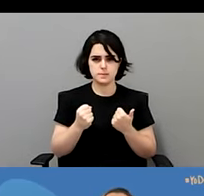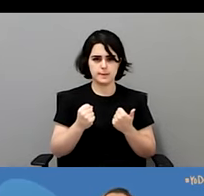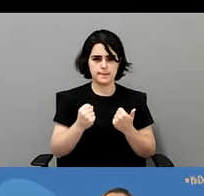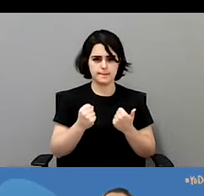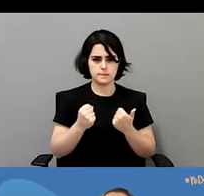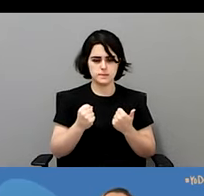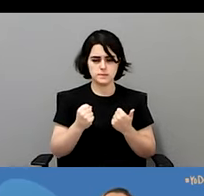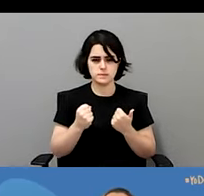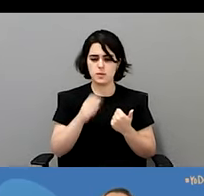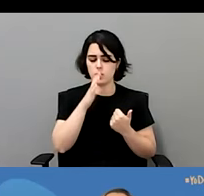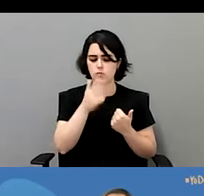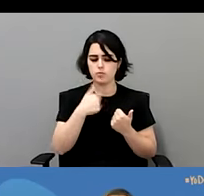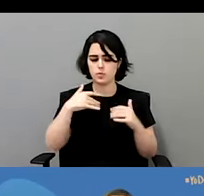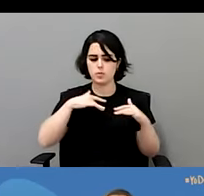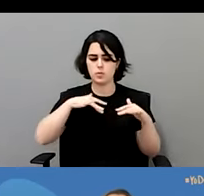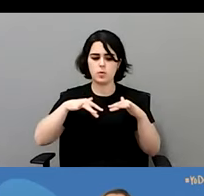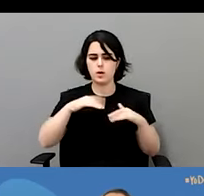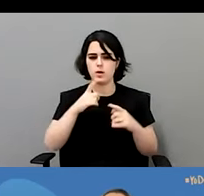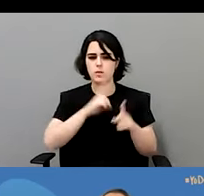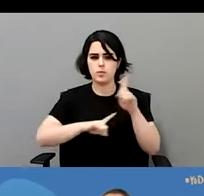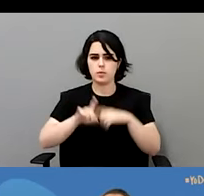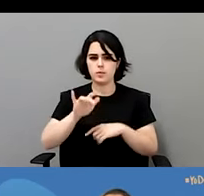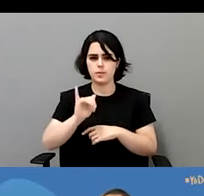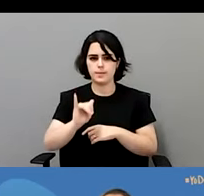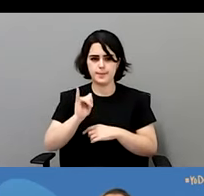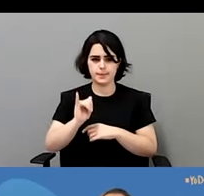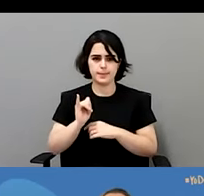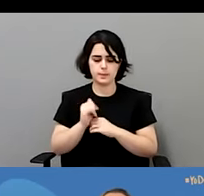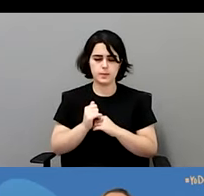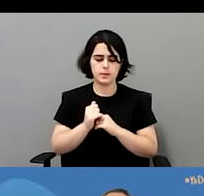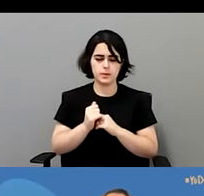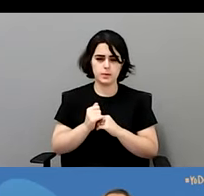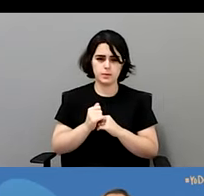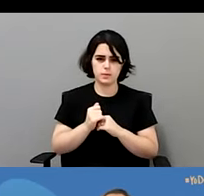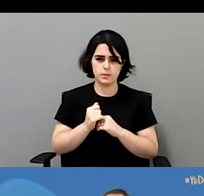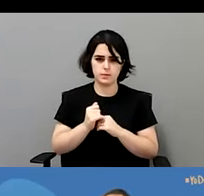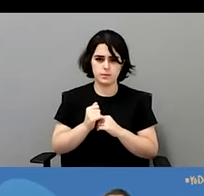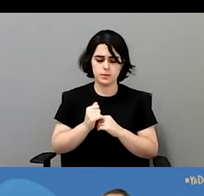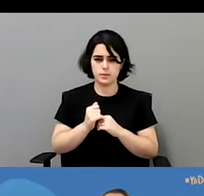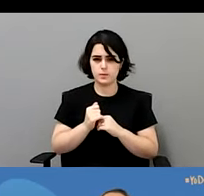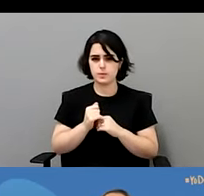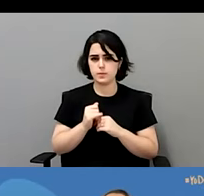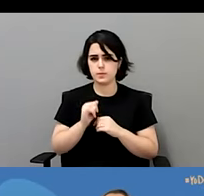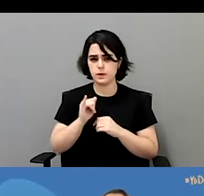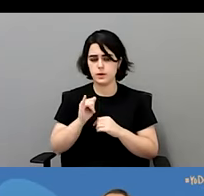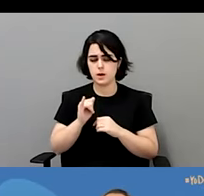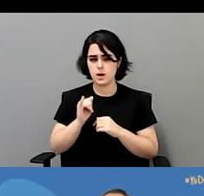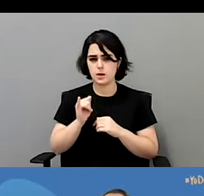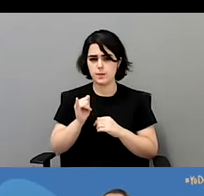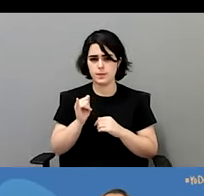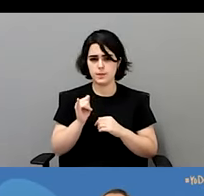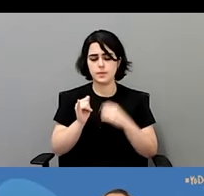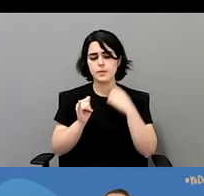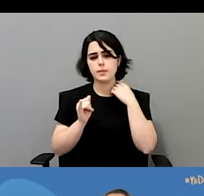problemas de movilidad general, que soy ahí en la visión. Tengo